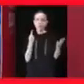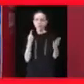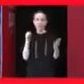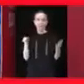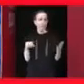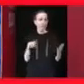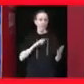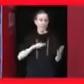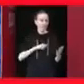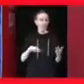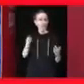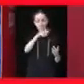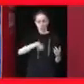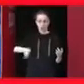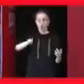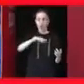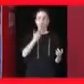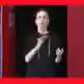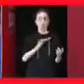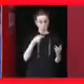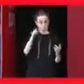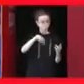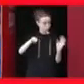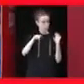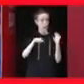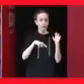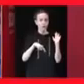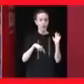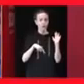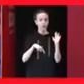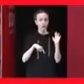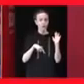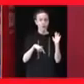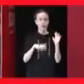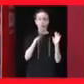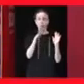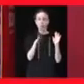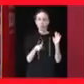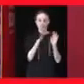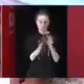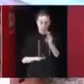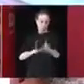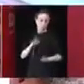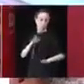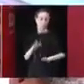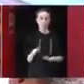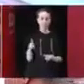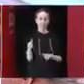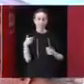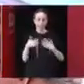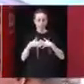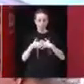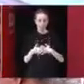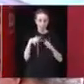esto nos apela y nos interpela a todos nosotros y por eso hacemos Un paso al frente en esta lucha